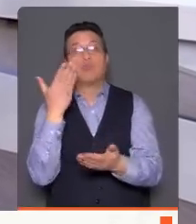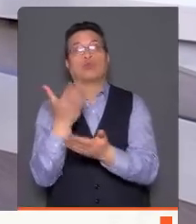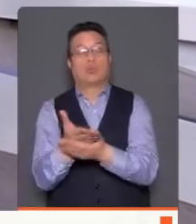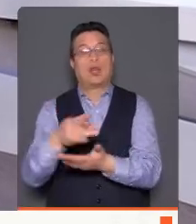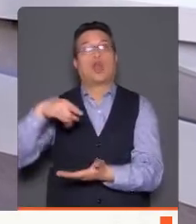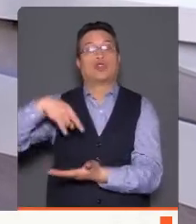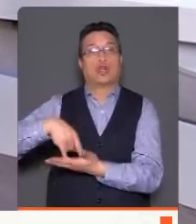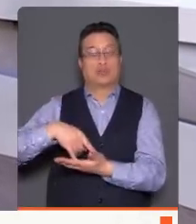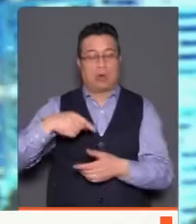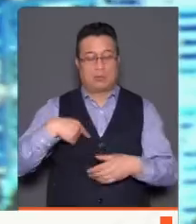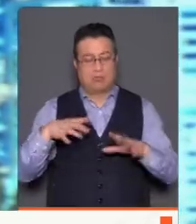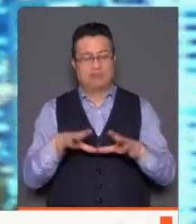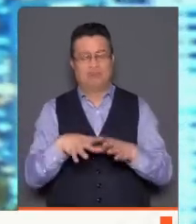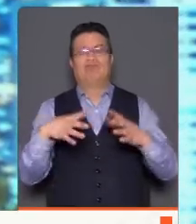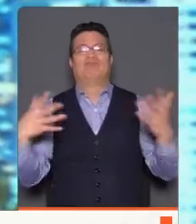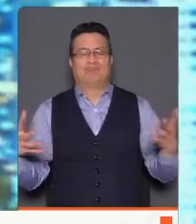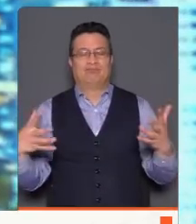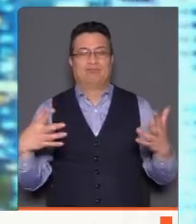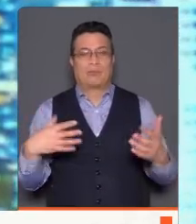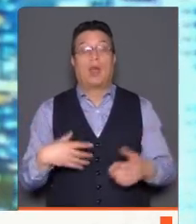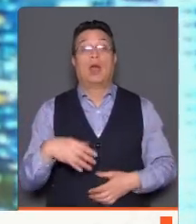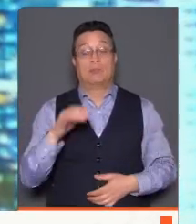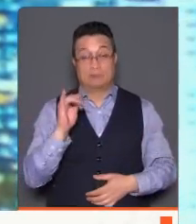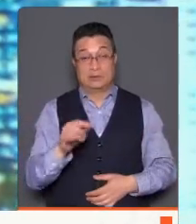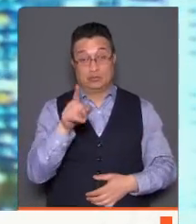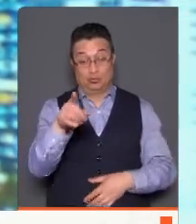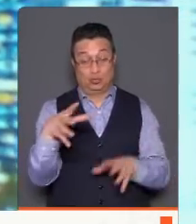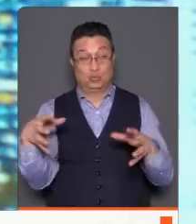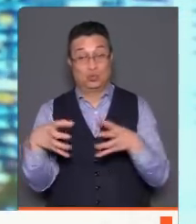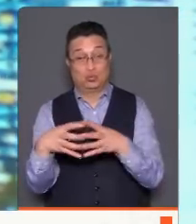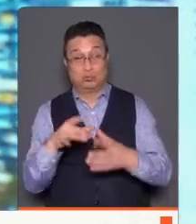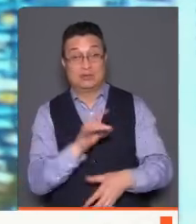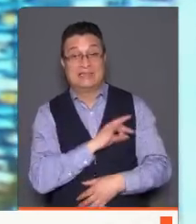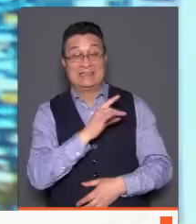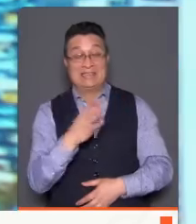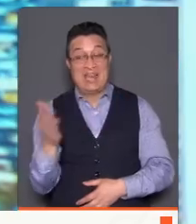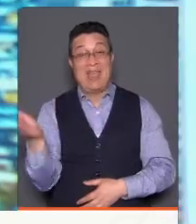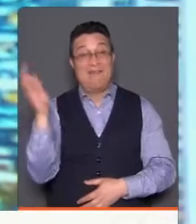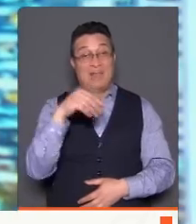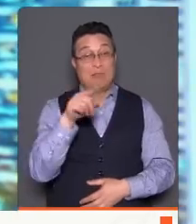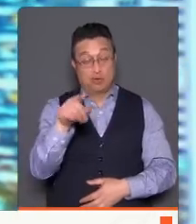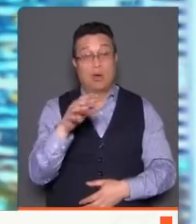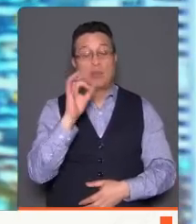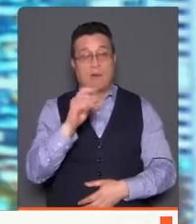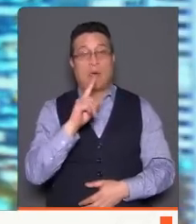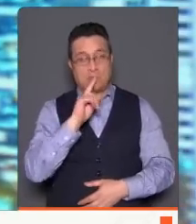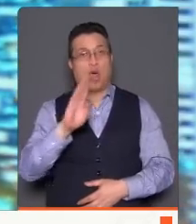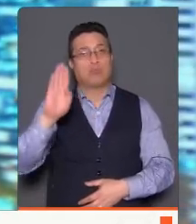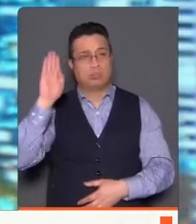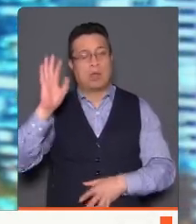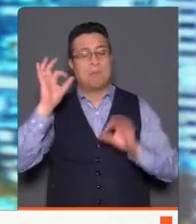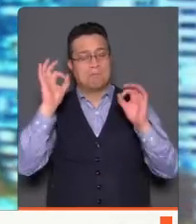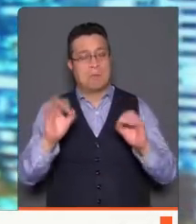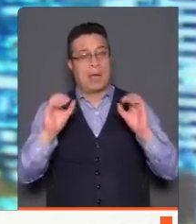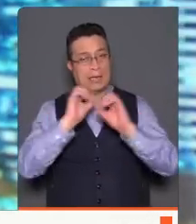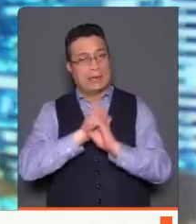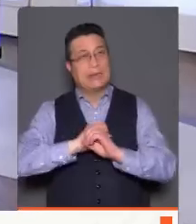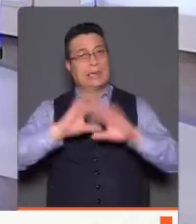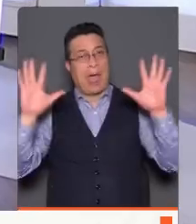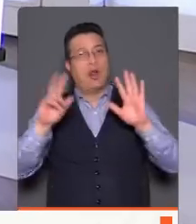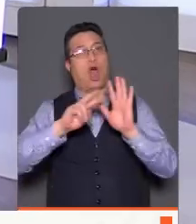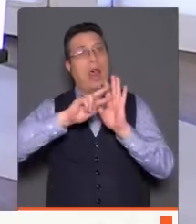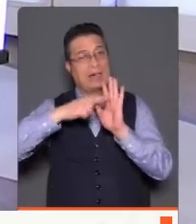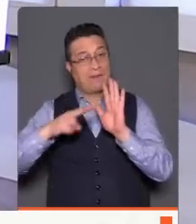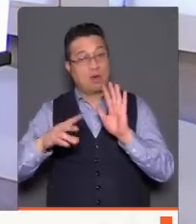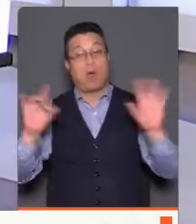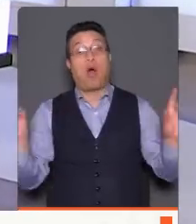parece insólito. Alcalde, ¿y usted siente que su sector, Chile Vamos por lo menos, debería presentar un compromiso más preciso de reformas en caso